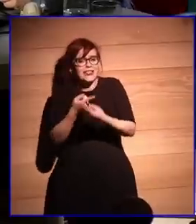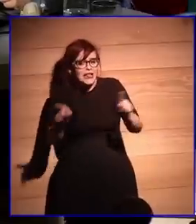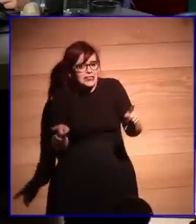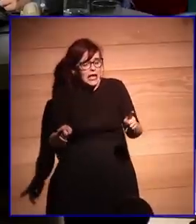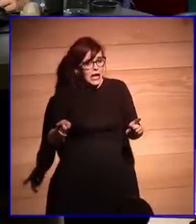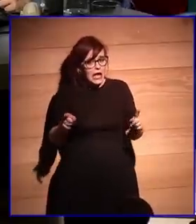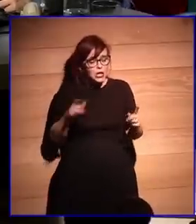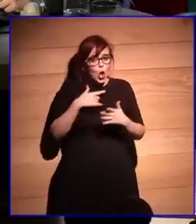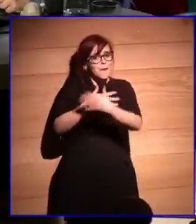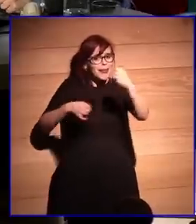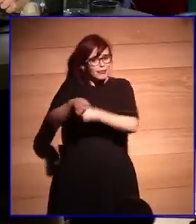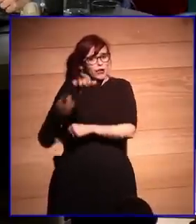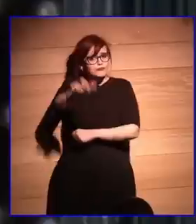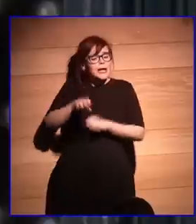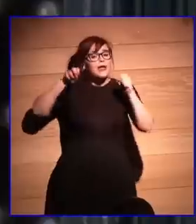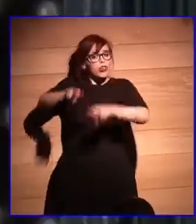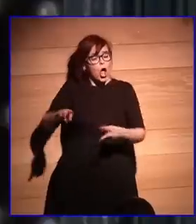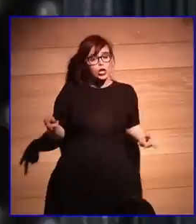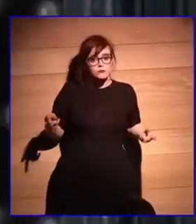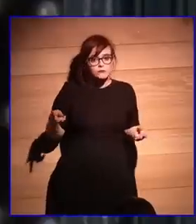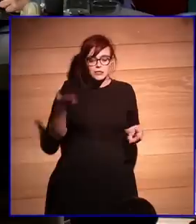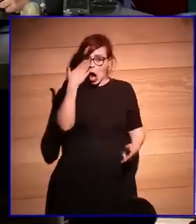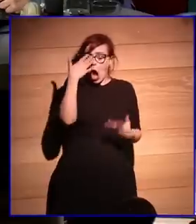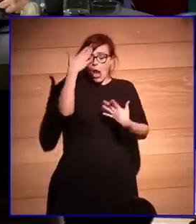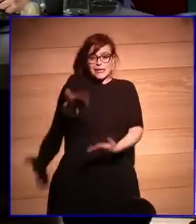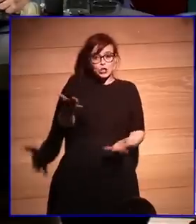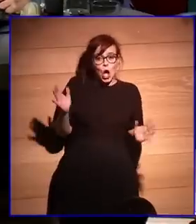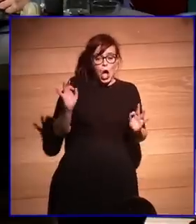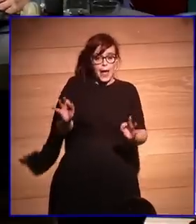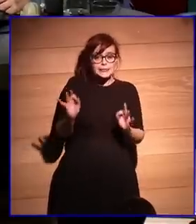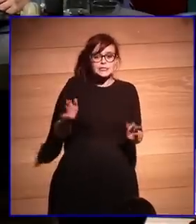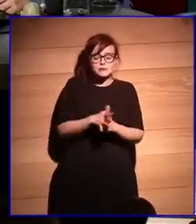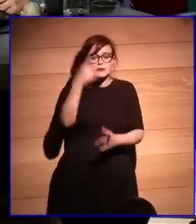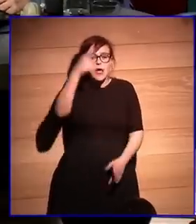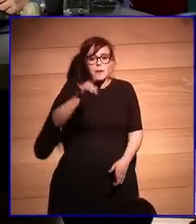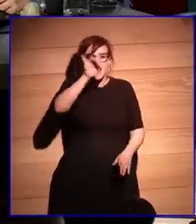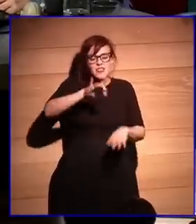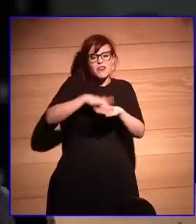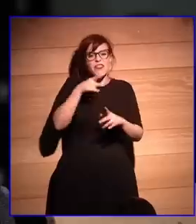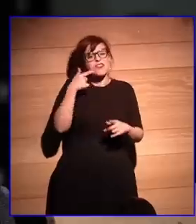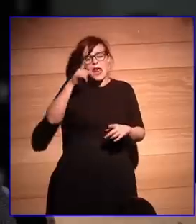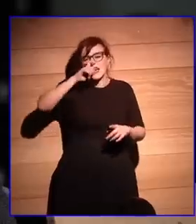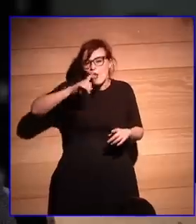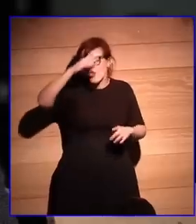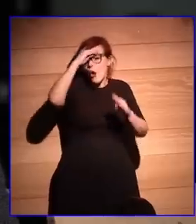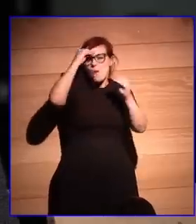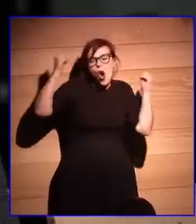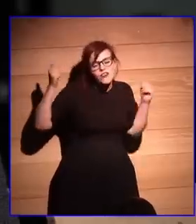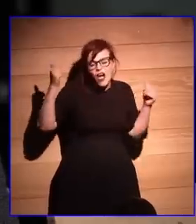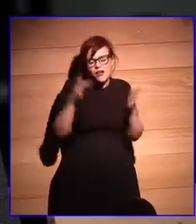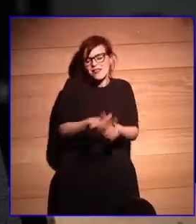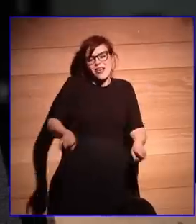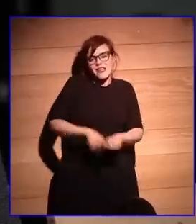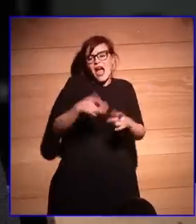verdad, yo empatizo con él, digo, yo lo entiendo. No, es honesto. Es honesto, incluso dice, mira, y quítame el recuerdo de la cabeza, sí. A mí